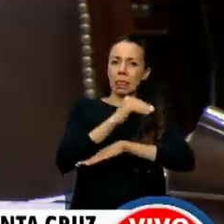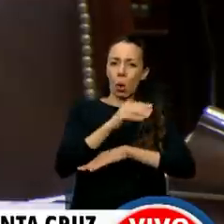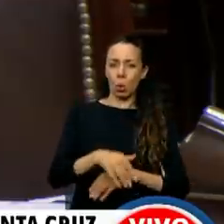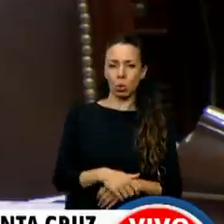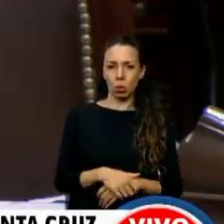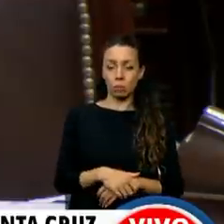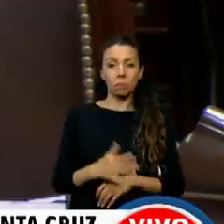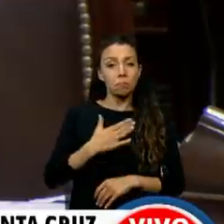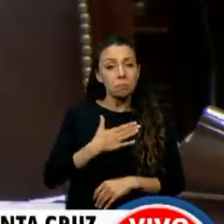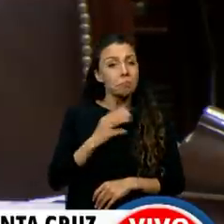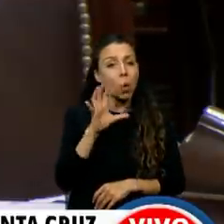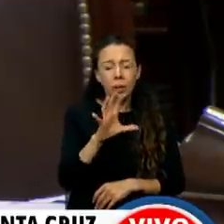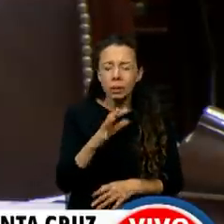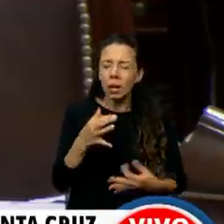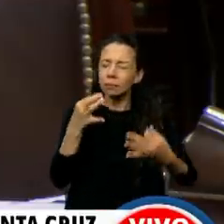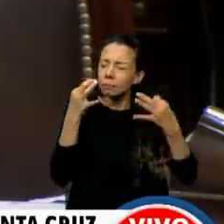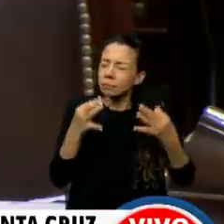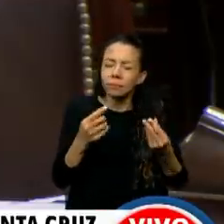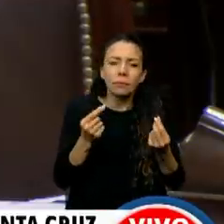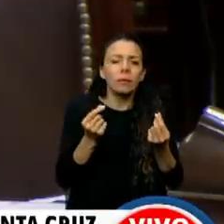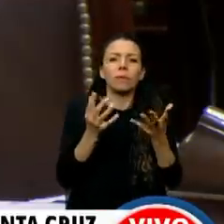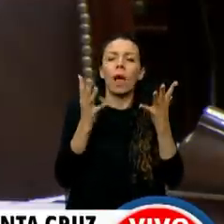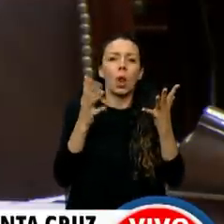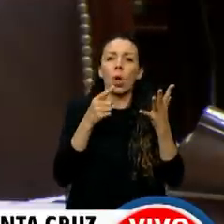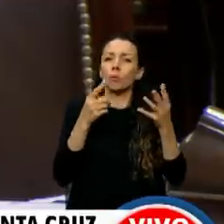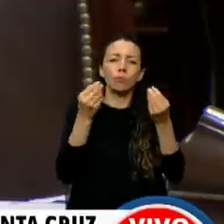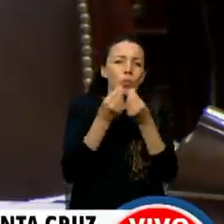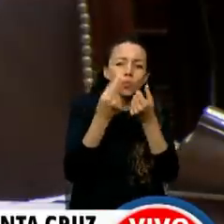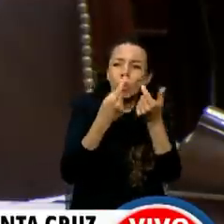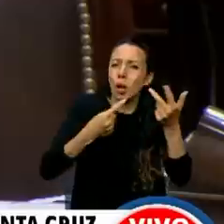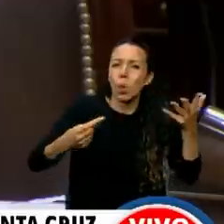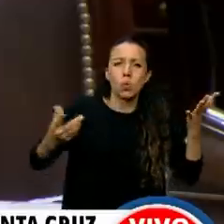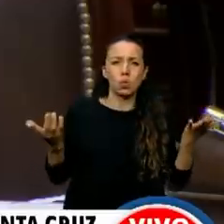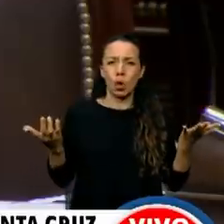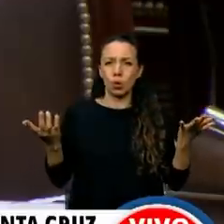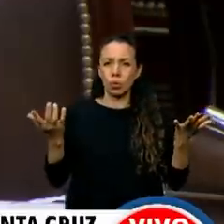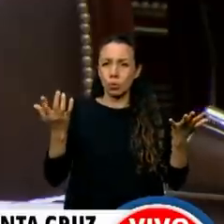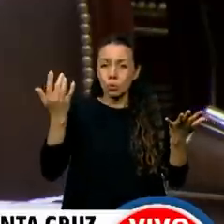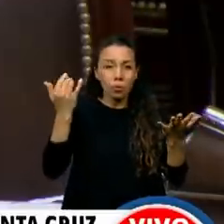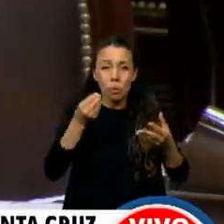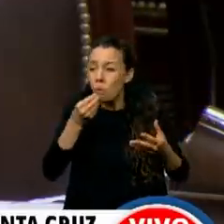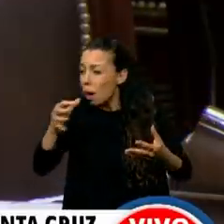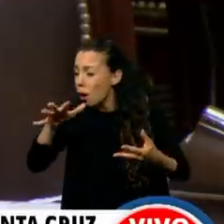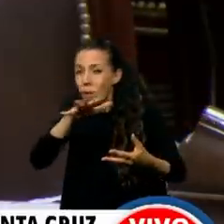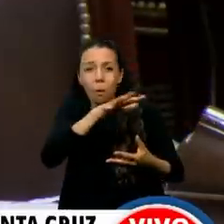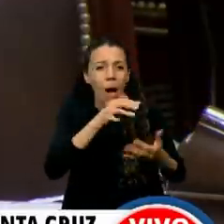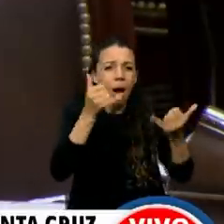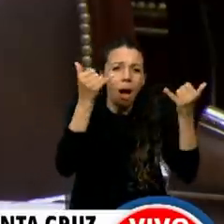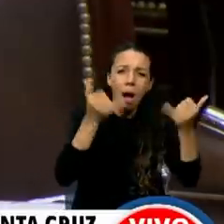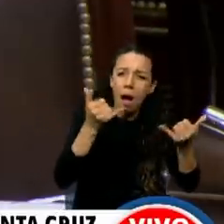provincia realmente rica rica llena de recursos por donde miremos santacruz